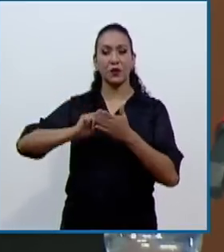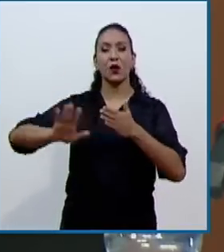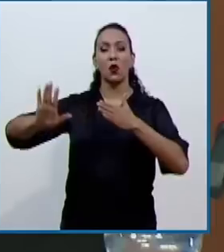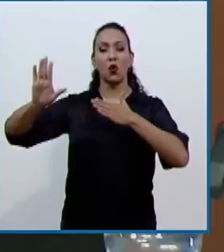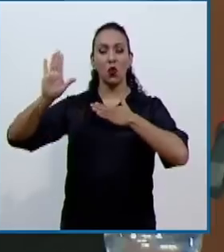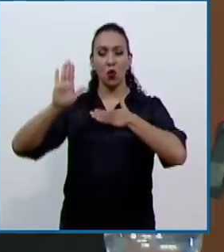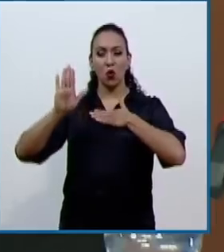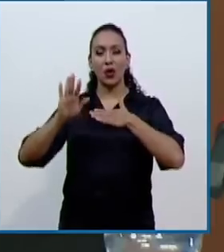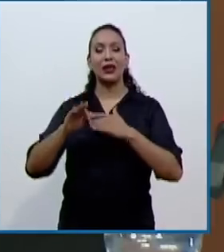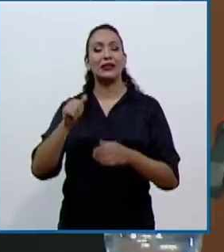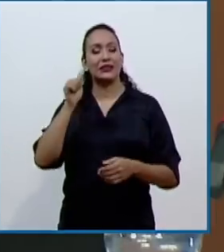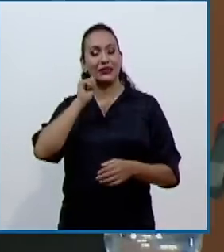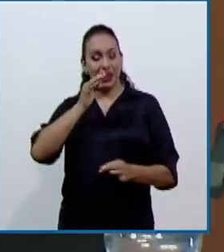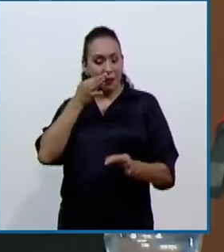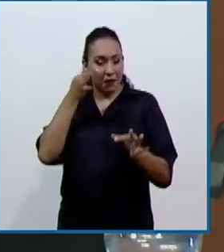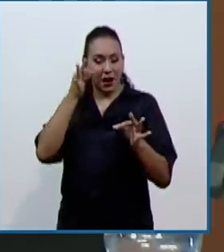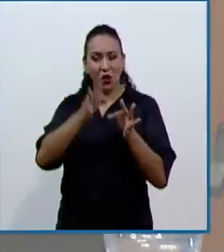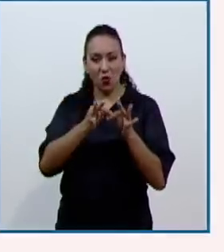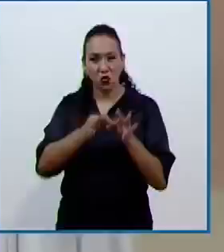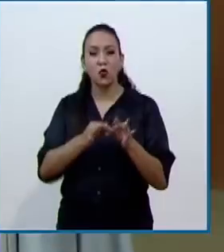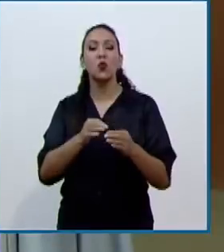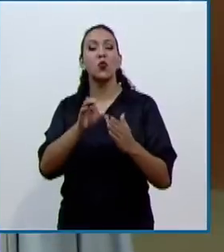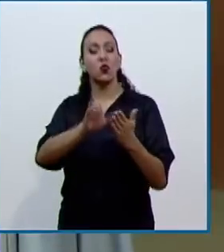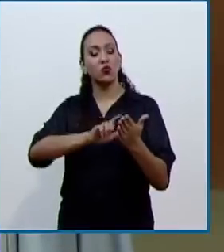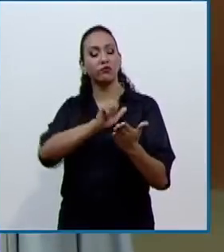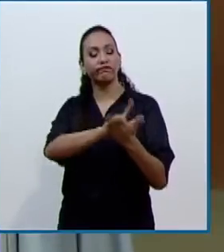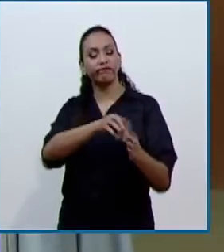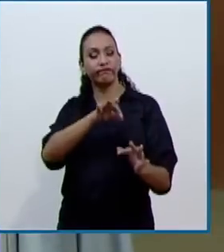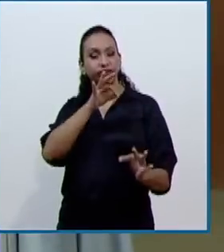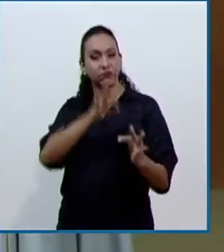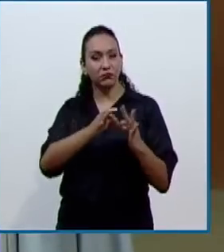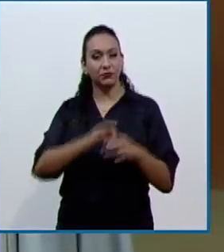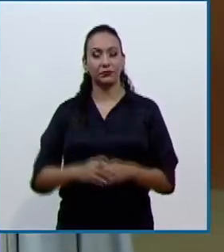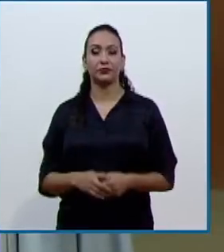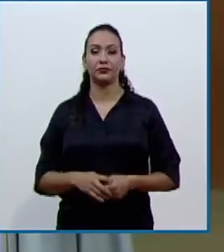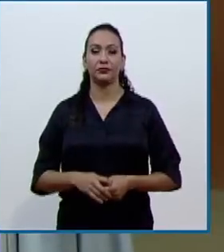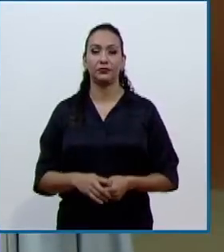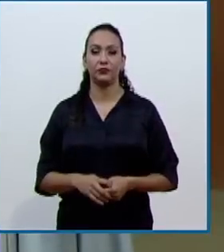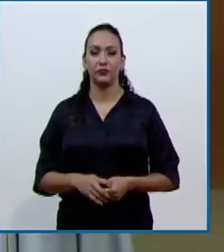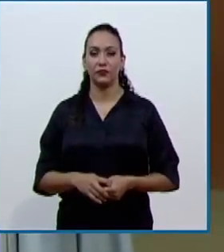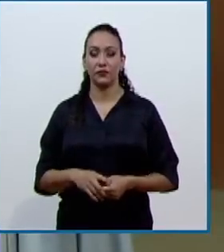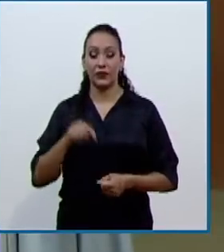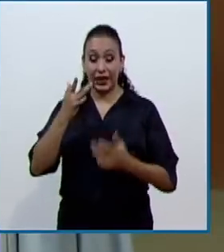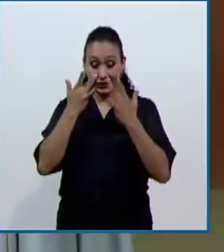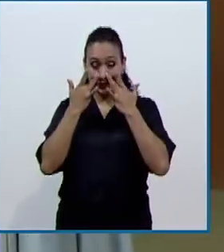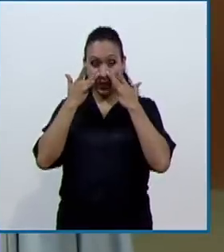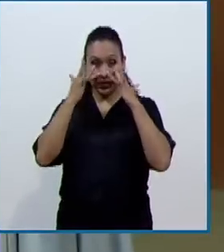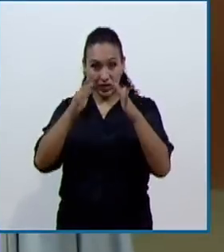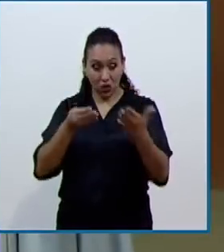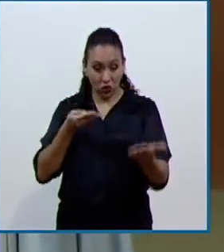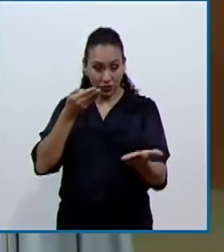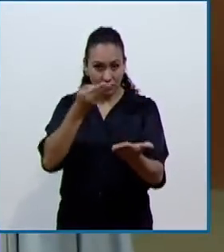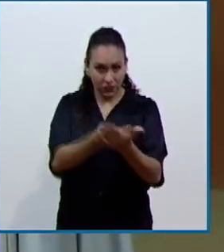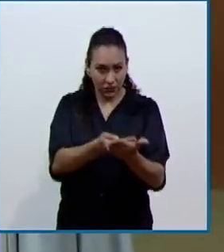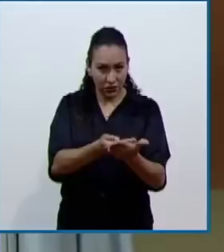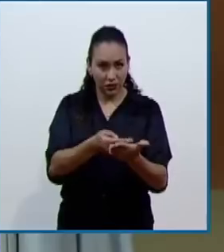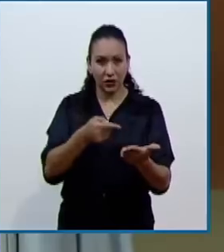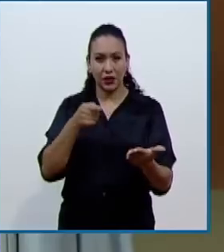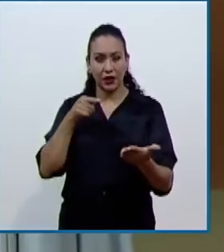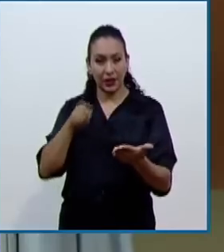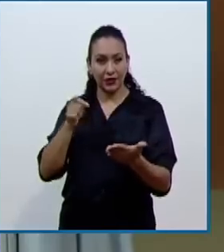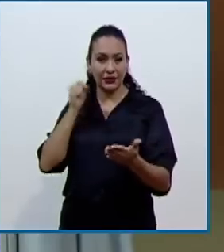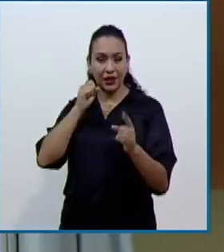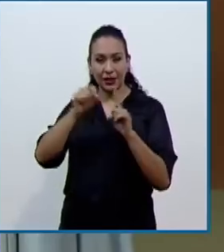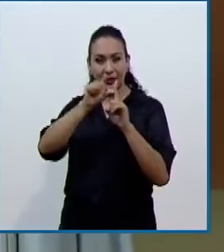protestar y proteger la Constitución. Esta renuncia no está sujeta a aprobación del